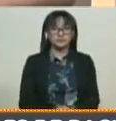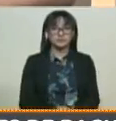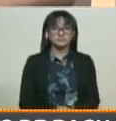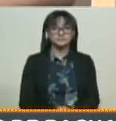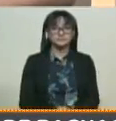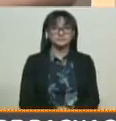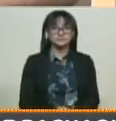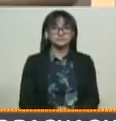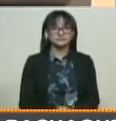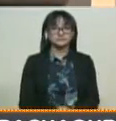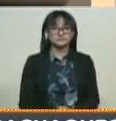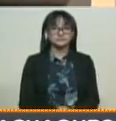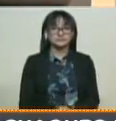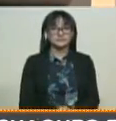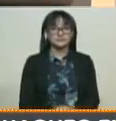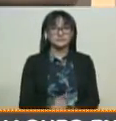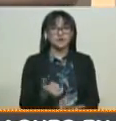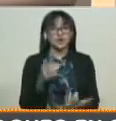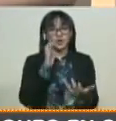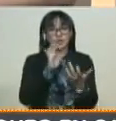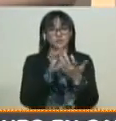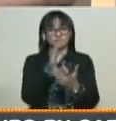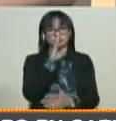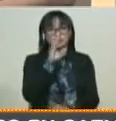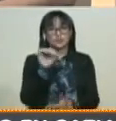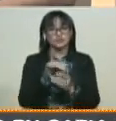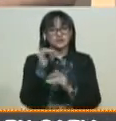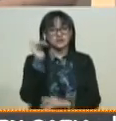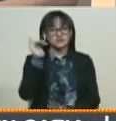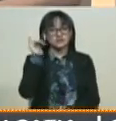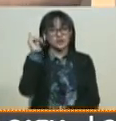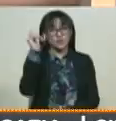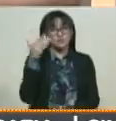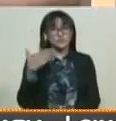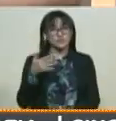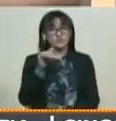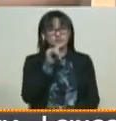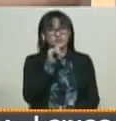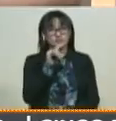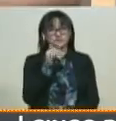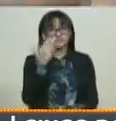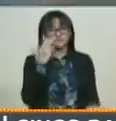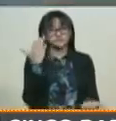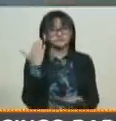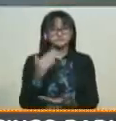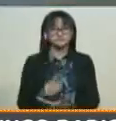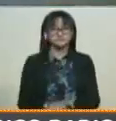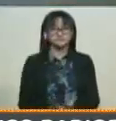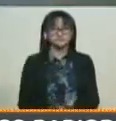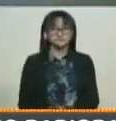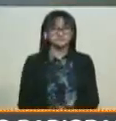ya está ahora vamos a hacer un contacto en vivo en el estado yaracuy la importante información se genera en el lugar